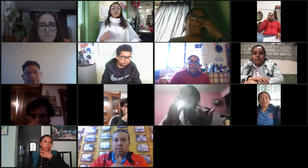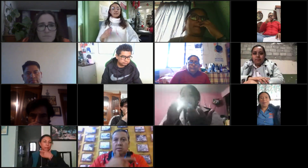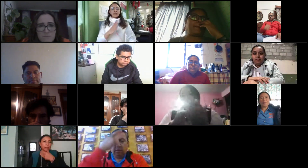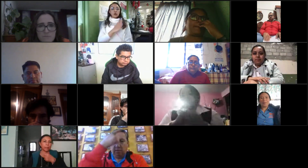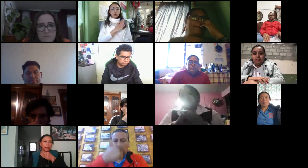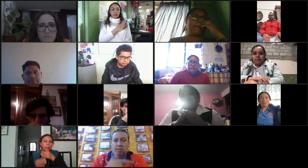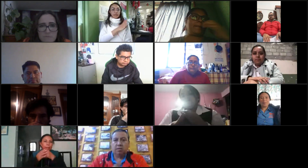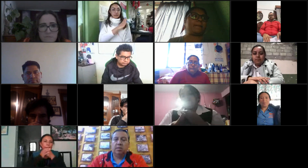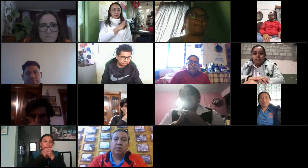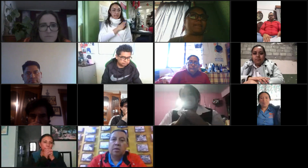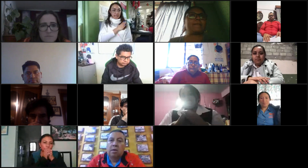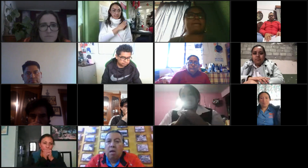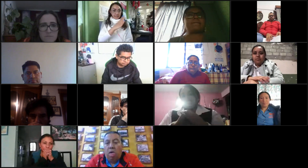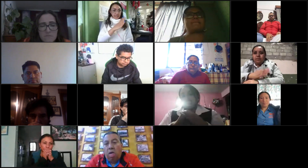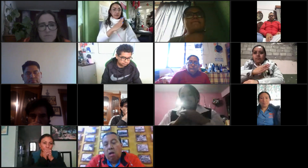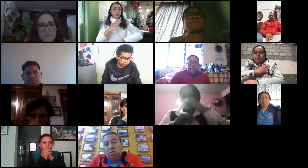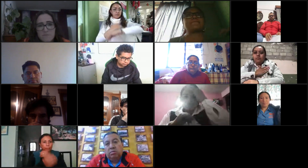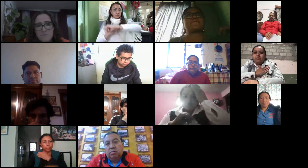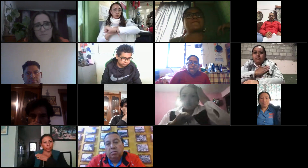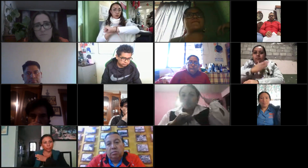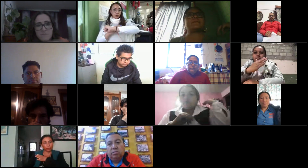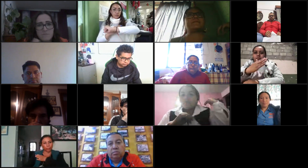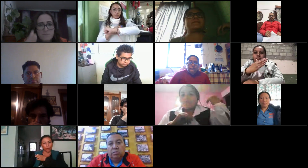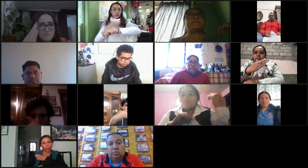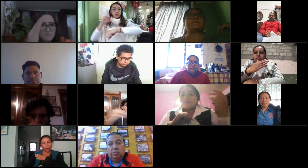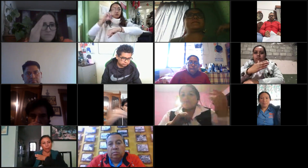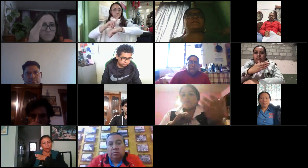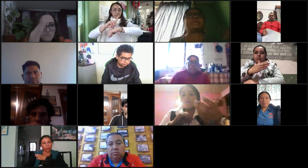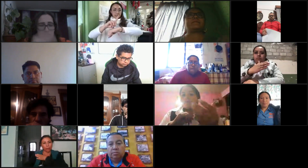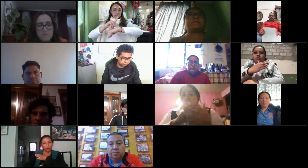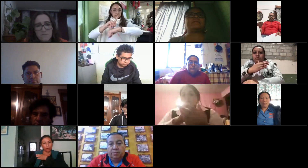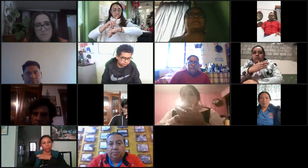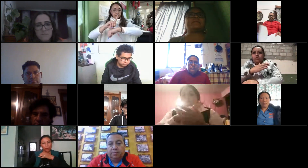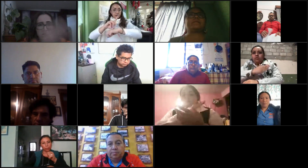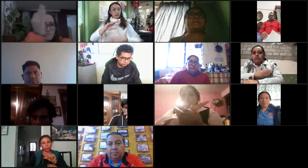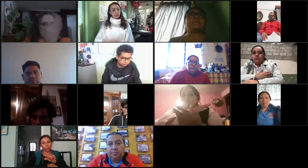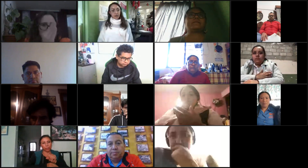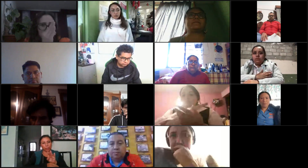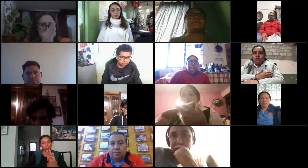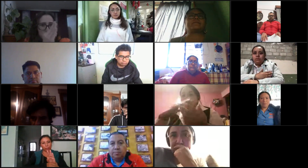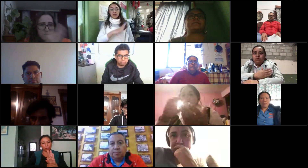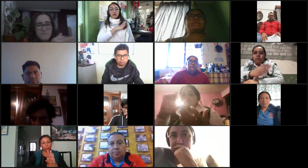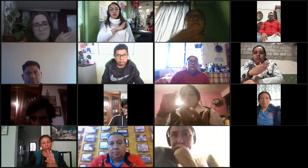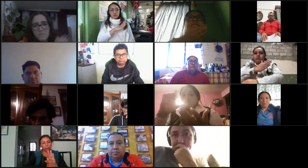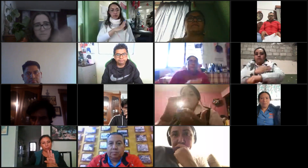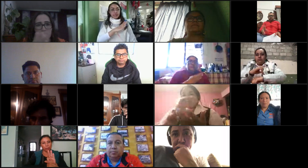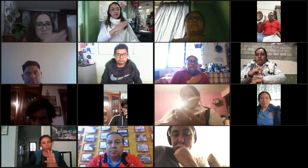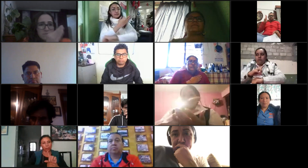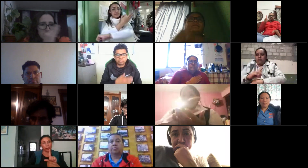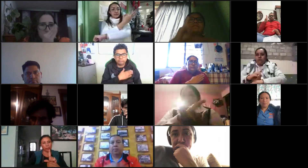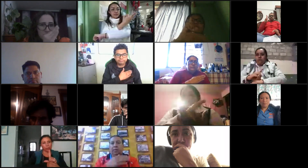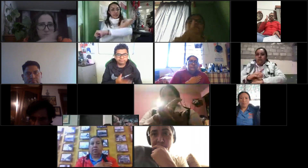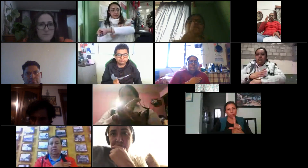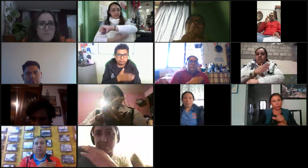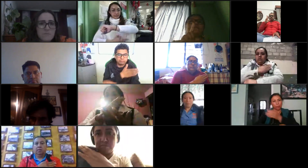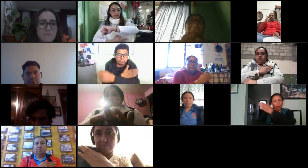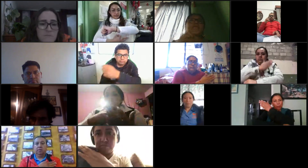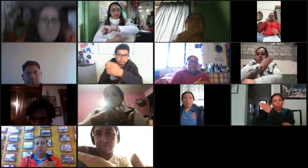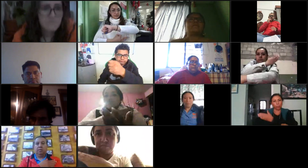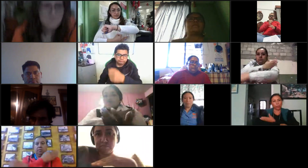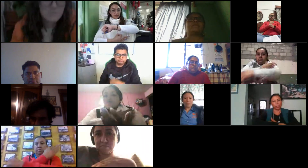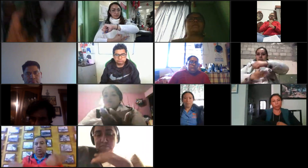Fíjense, una vez que termine este, subo. Buenos días. Va. Buenas